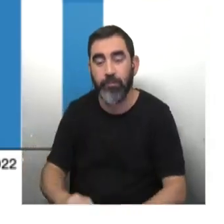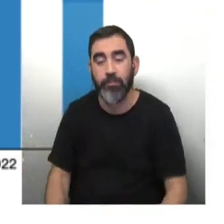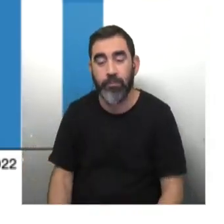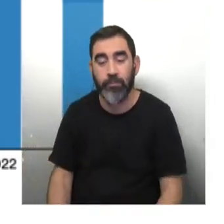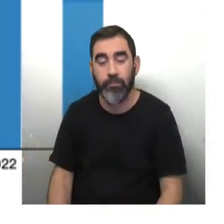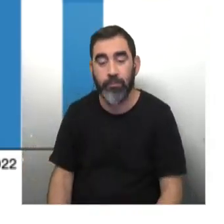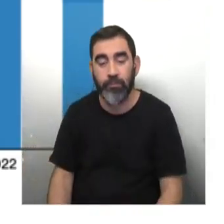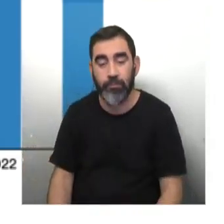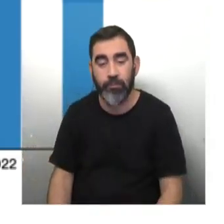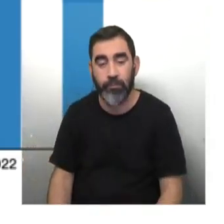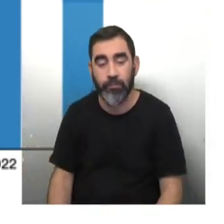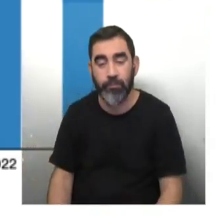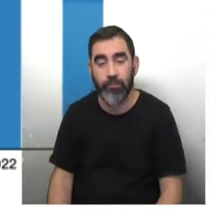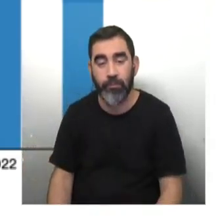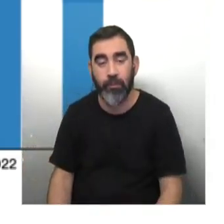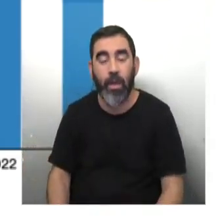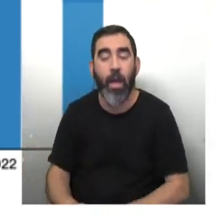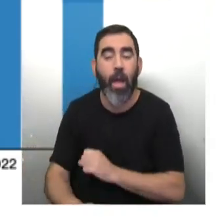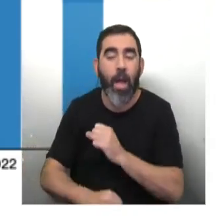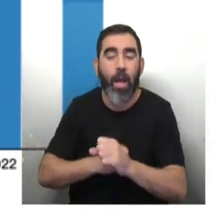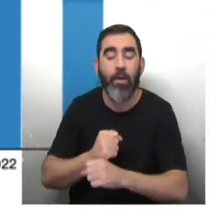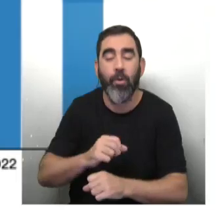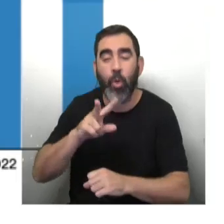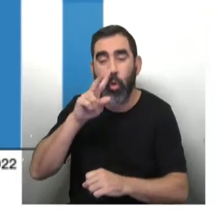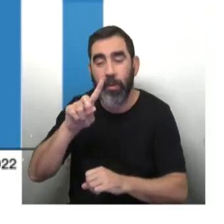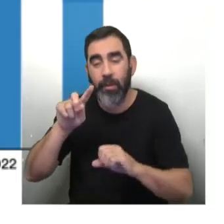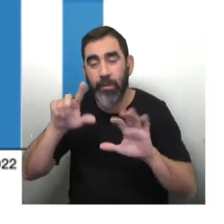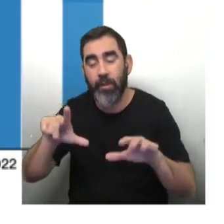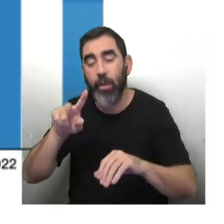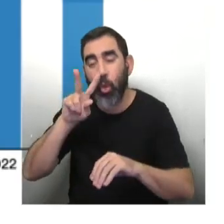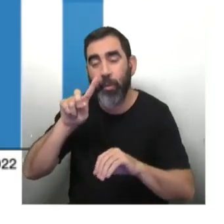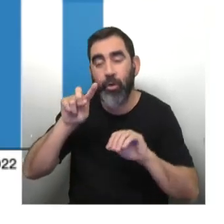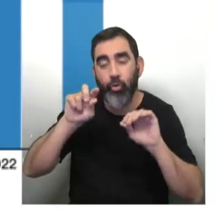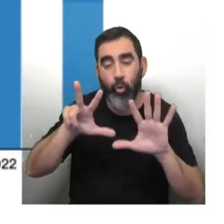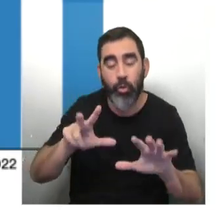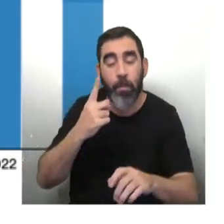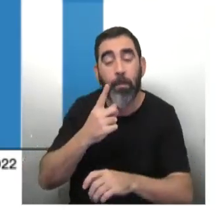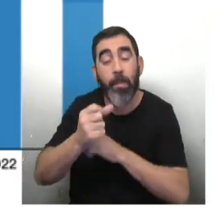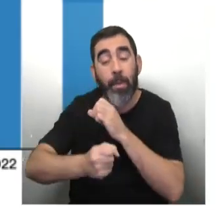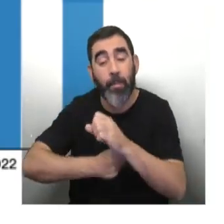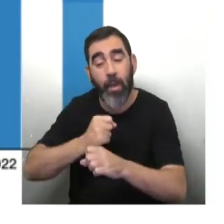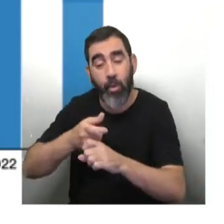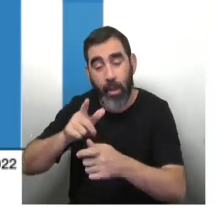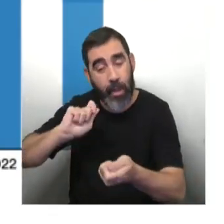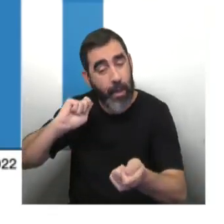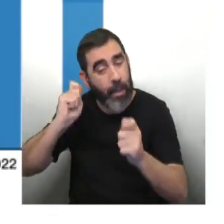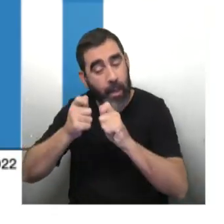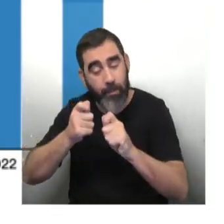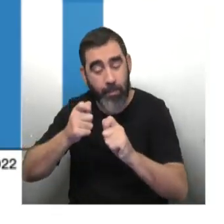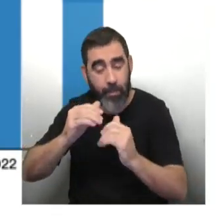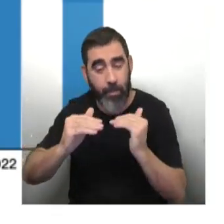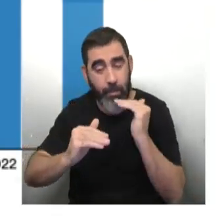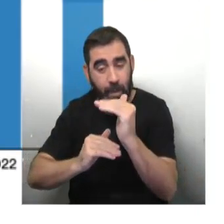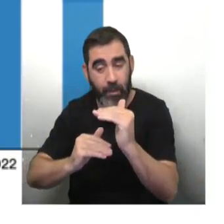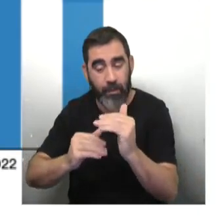O sea, en realidad vos ves ahí un año que es 2017-2018, que es un primer año donde realmente cambia la tendencia. Hay